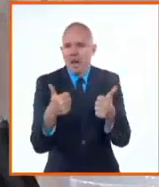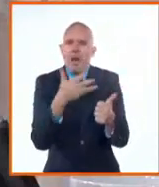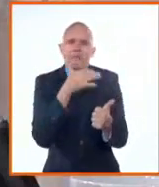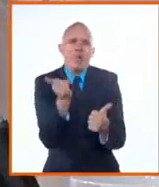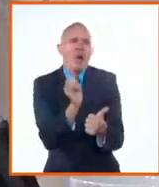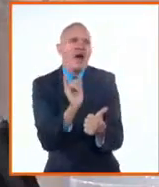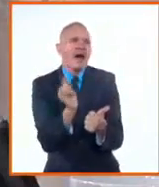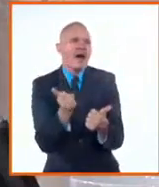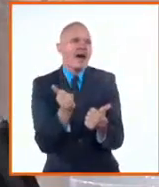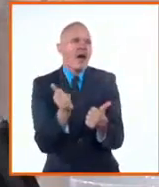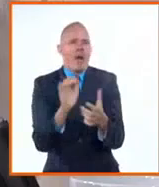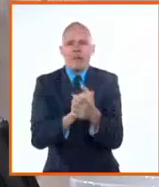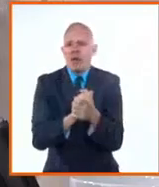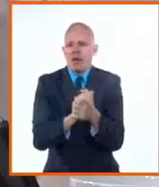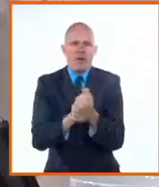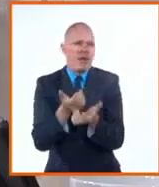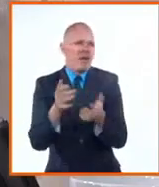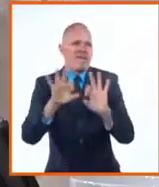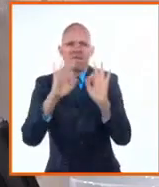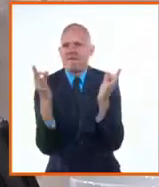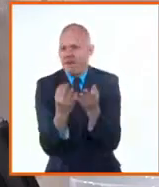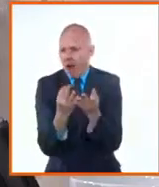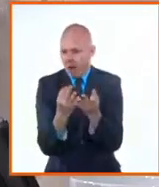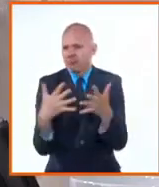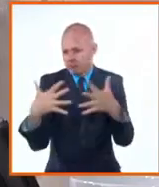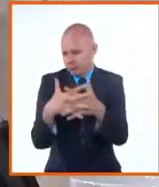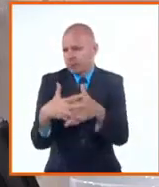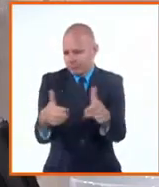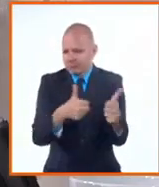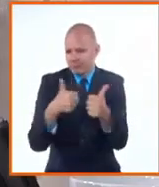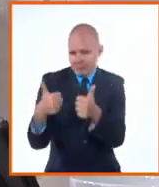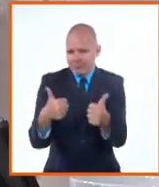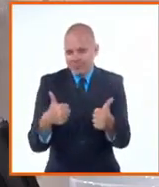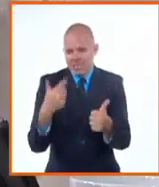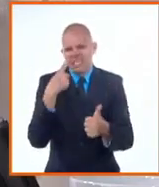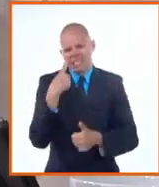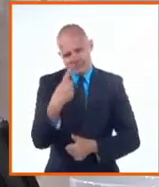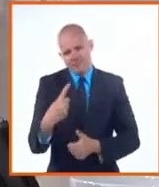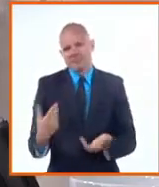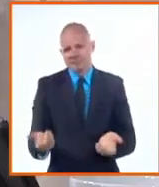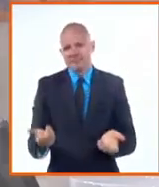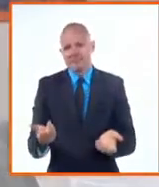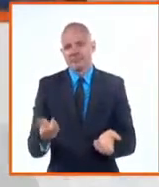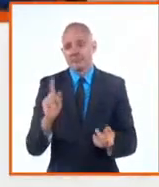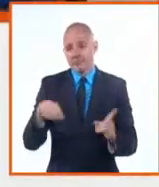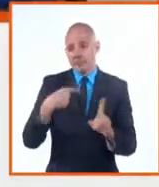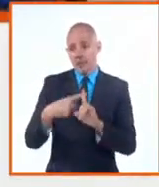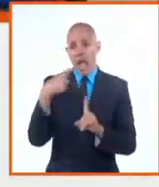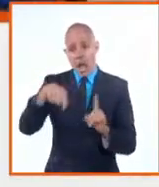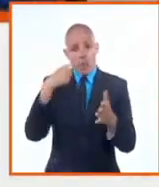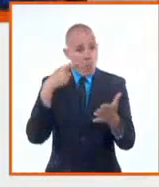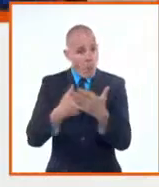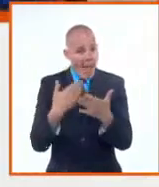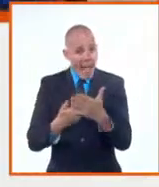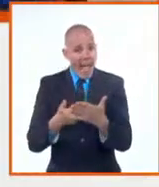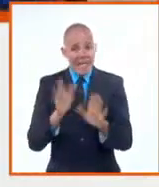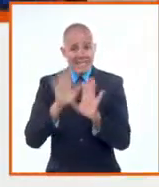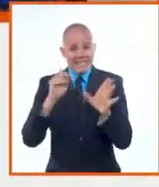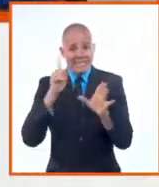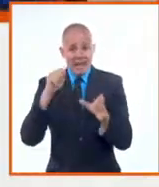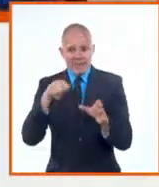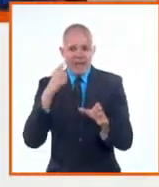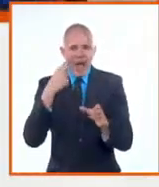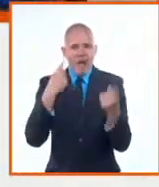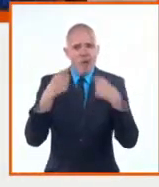nosotros en el proceso de preparación sino también en la competencia y quedó demostrado a esa llegada en corporación